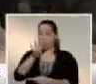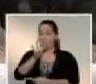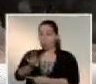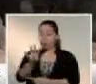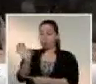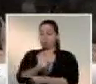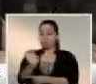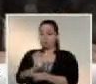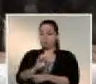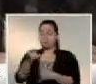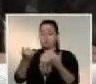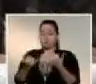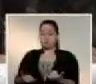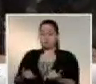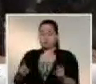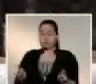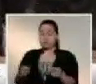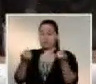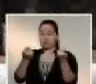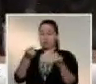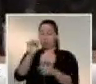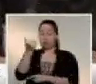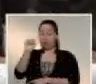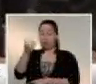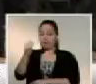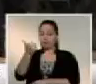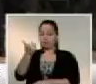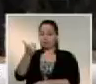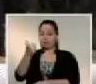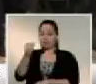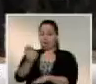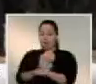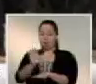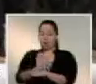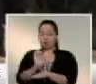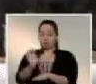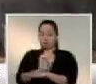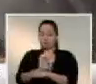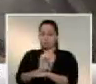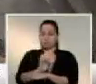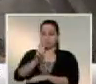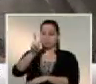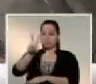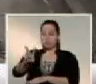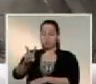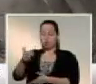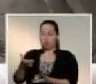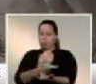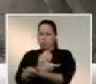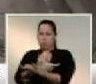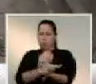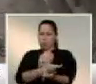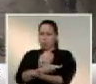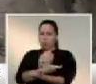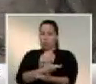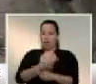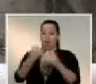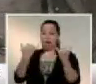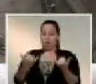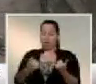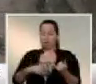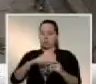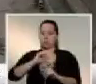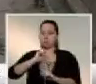unidades de rescate, 10 unidades de ambulancia y 2 de supresión de incendio. En el accidente yo